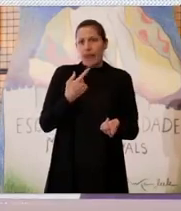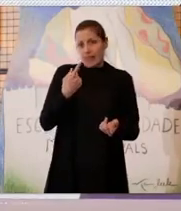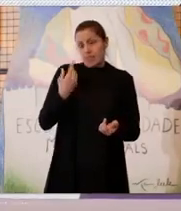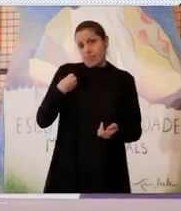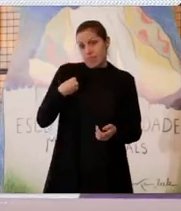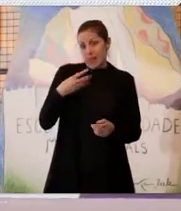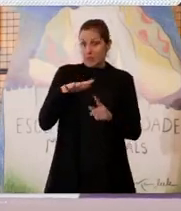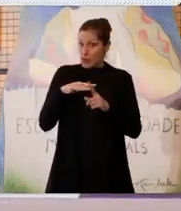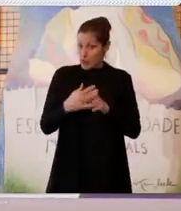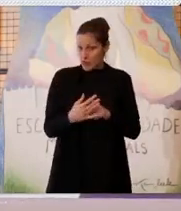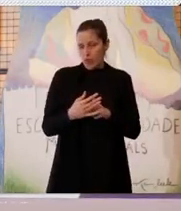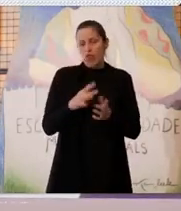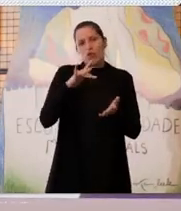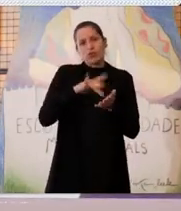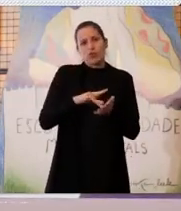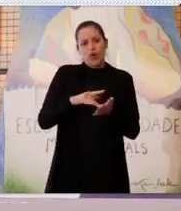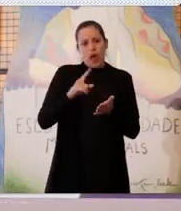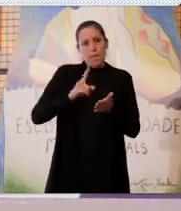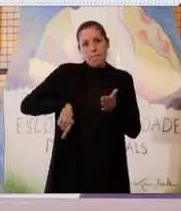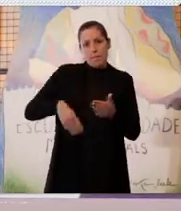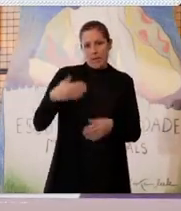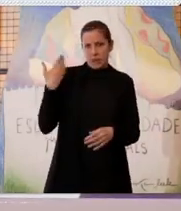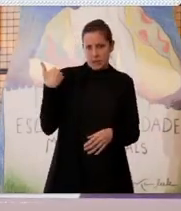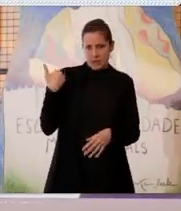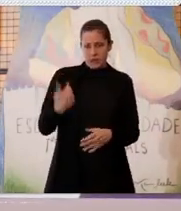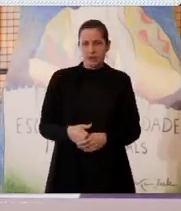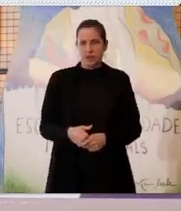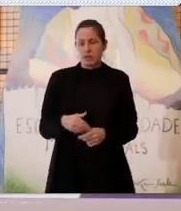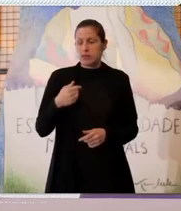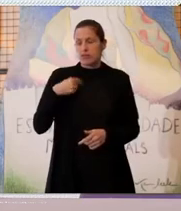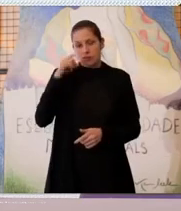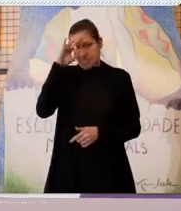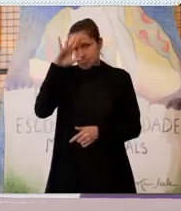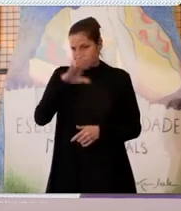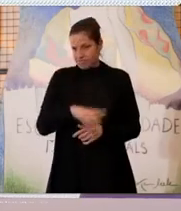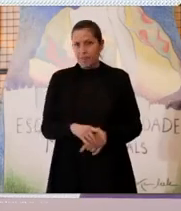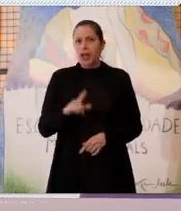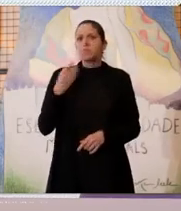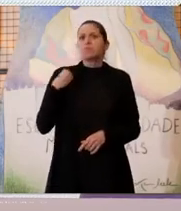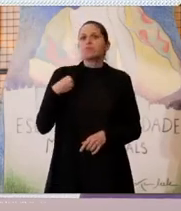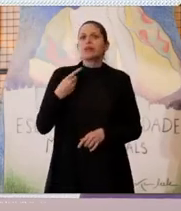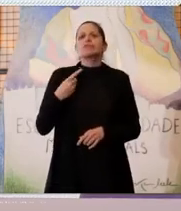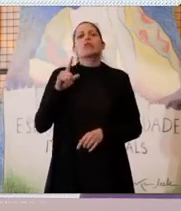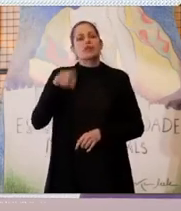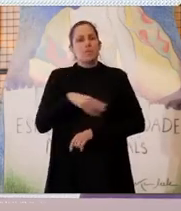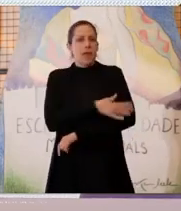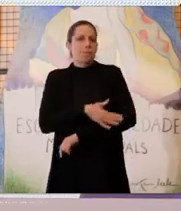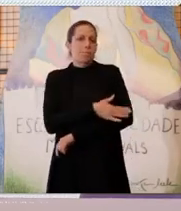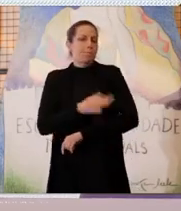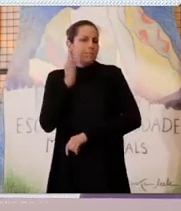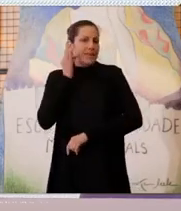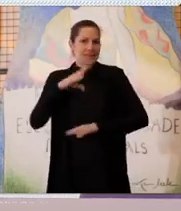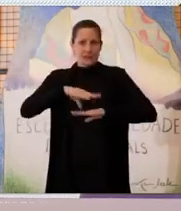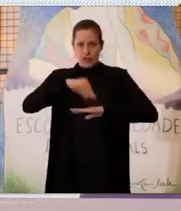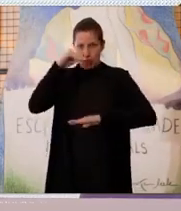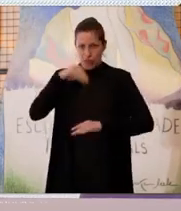mes pasado a dos primeras ministras No yo me quedé pasmada y como con lo de la ministra sueca no o como lo deja Sin dar o sea que bueno que